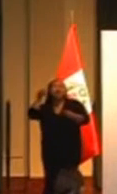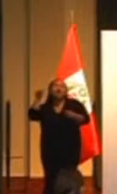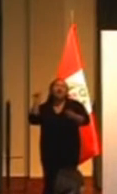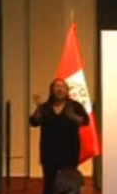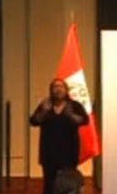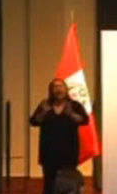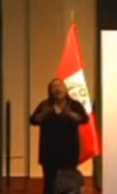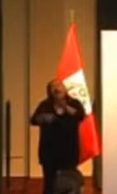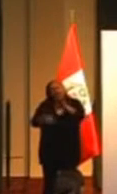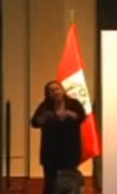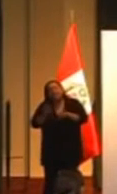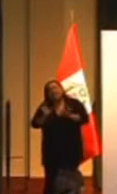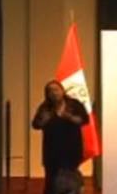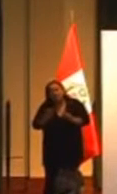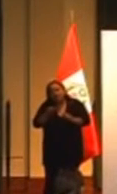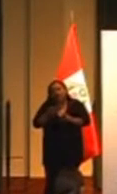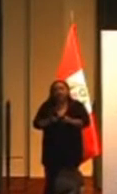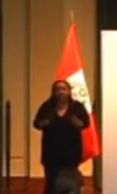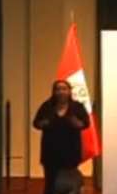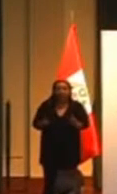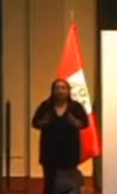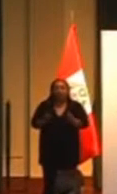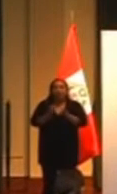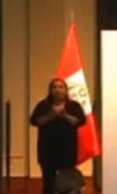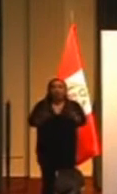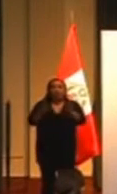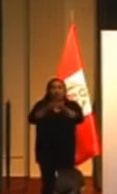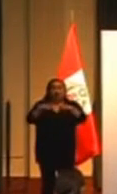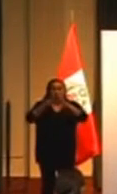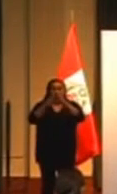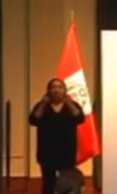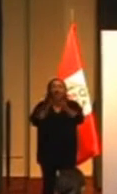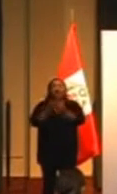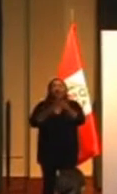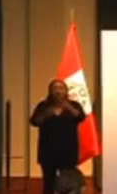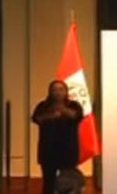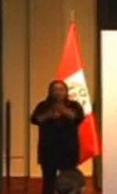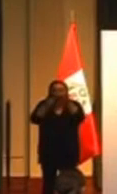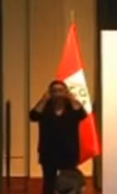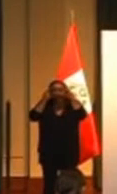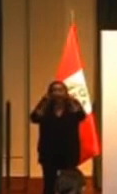veces también pasa, sucede. Pero acá nos reunimos para tomar